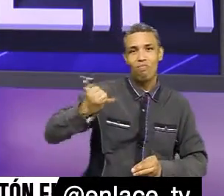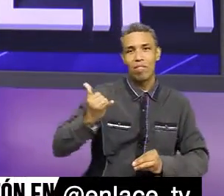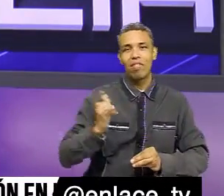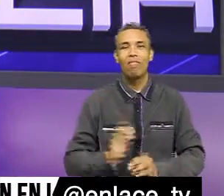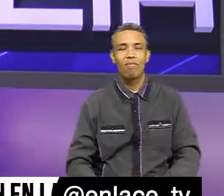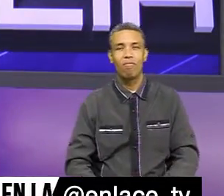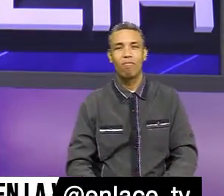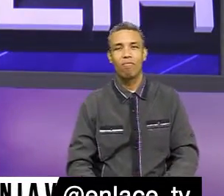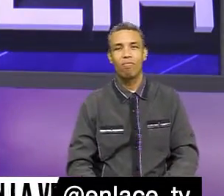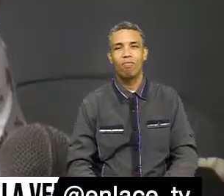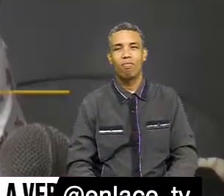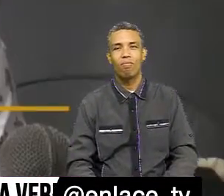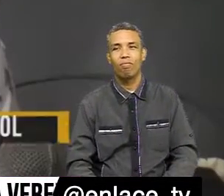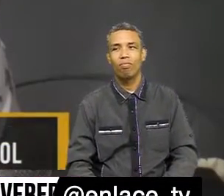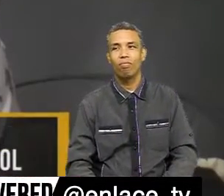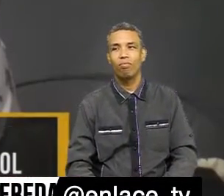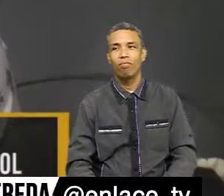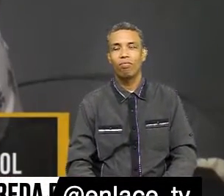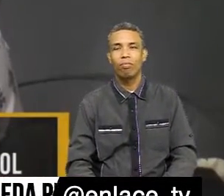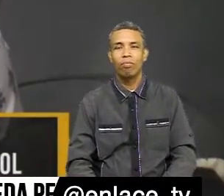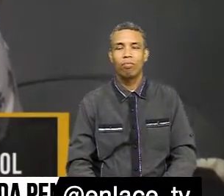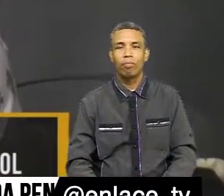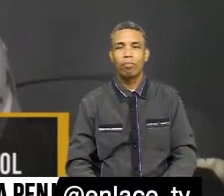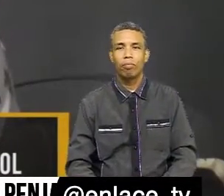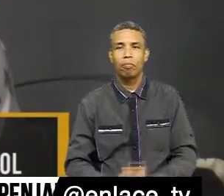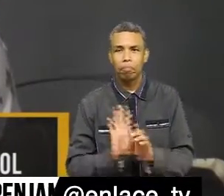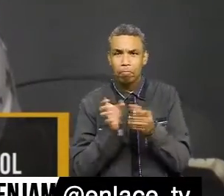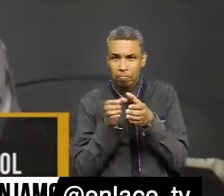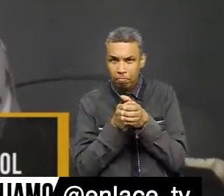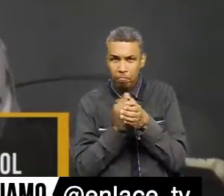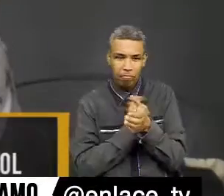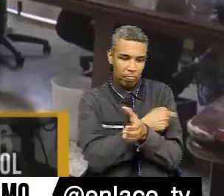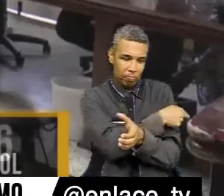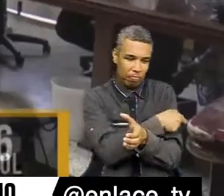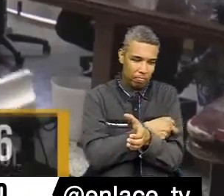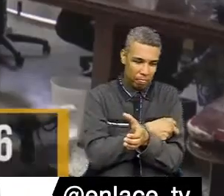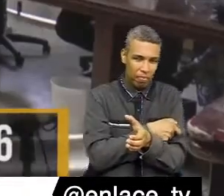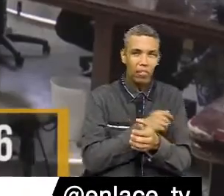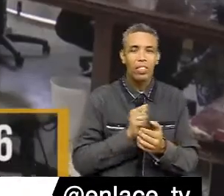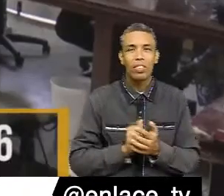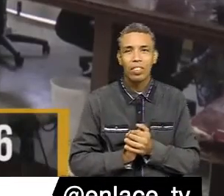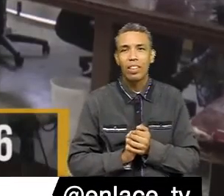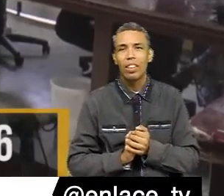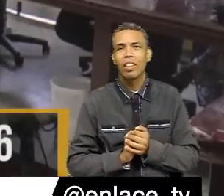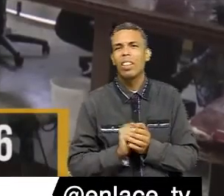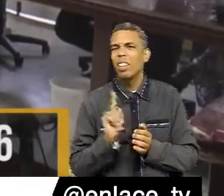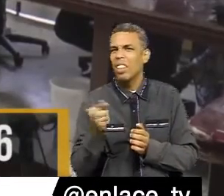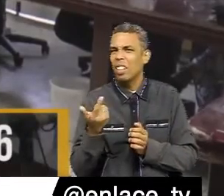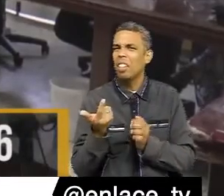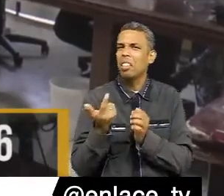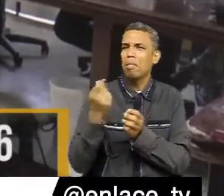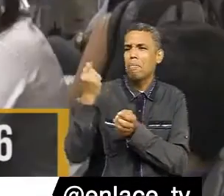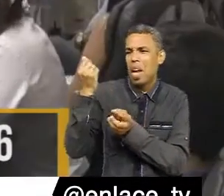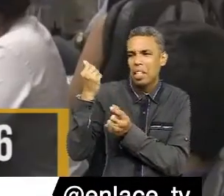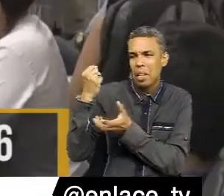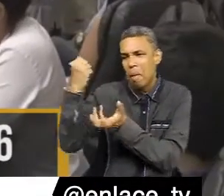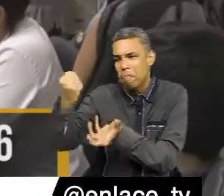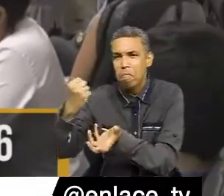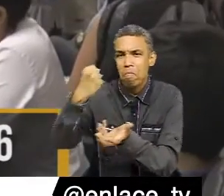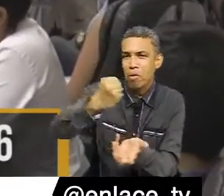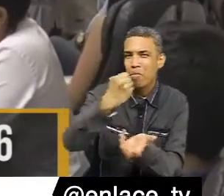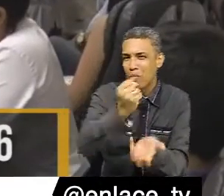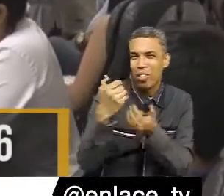proyecto. El presidente de la Comisión de Hacienda, Alexander Arques, anunció lo que para él significa una excelente noticia que beneficiará